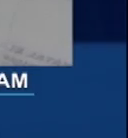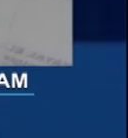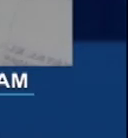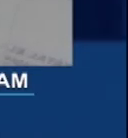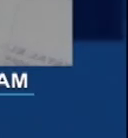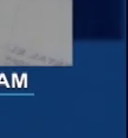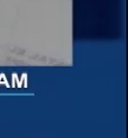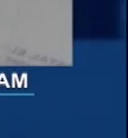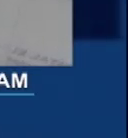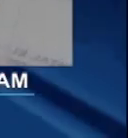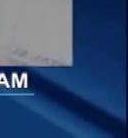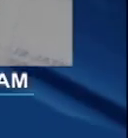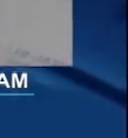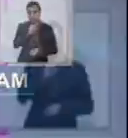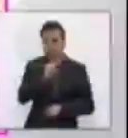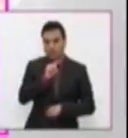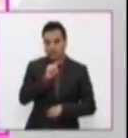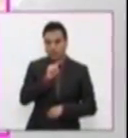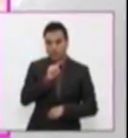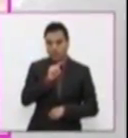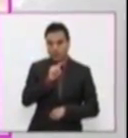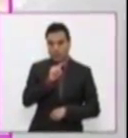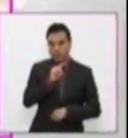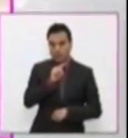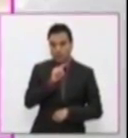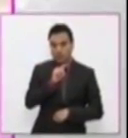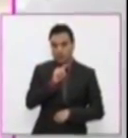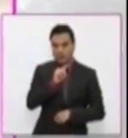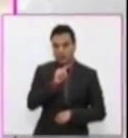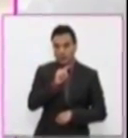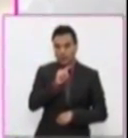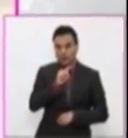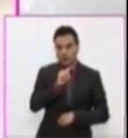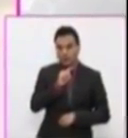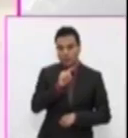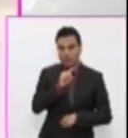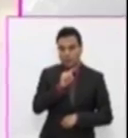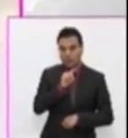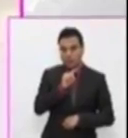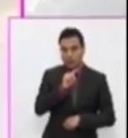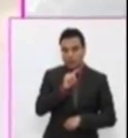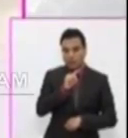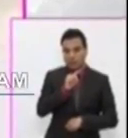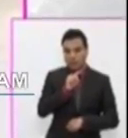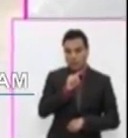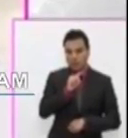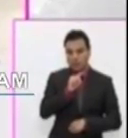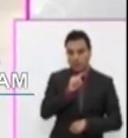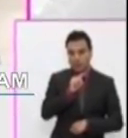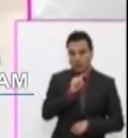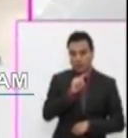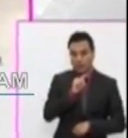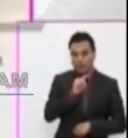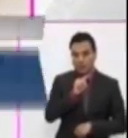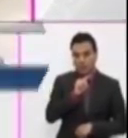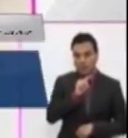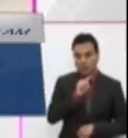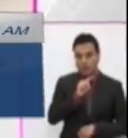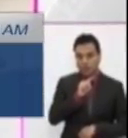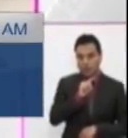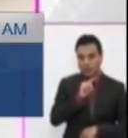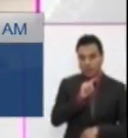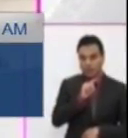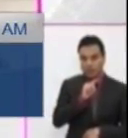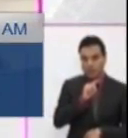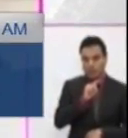coronavirus fuera de China, y lograron evitar la propagación y tomar las medidas sanitarias adecuadas. En nuestro